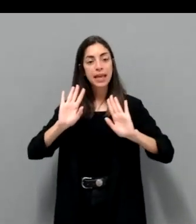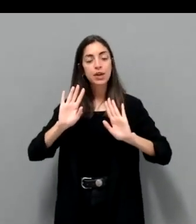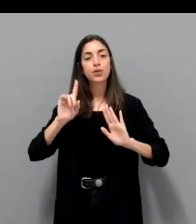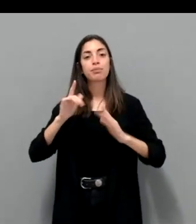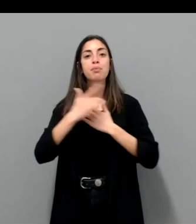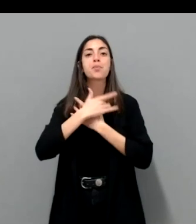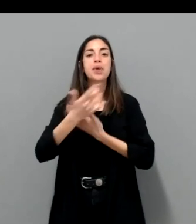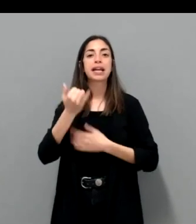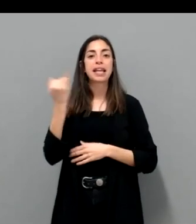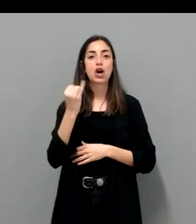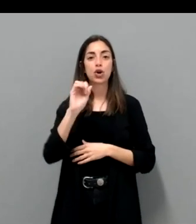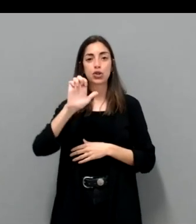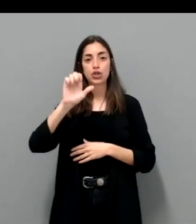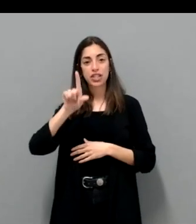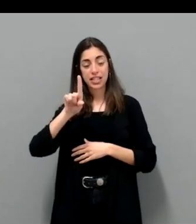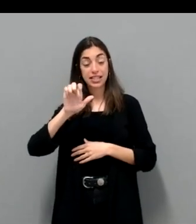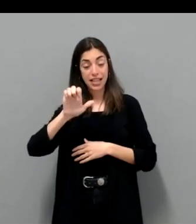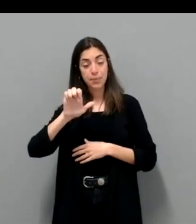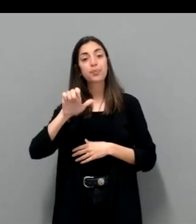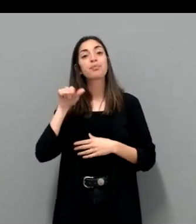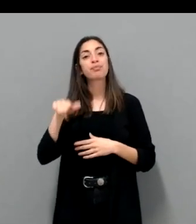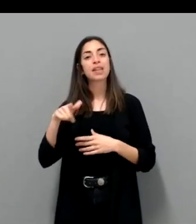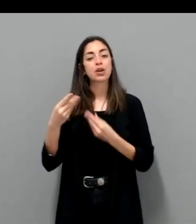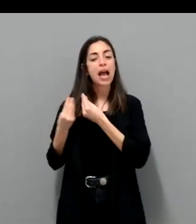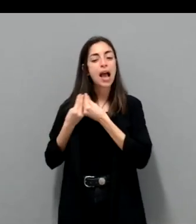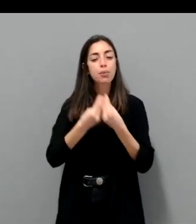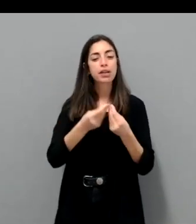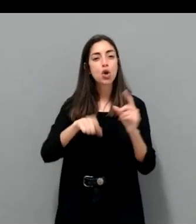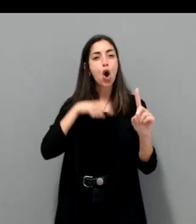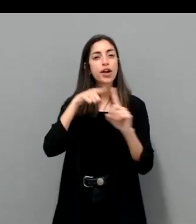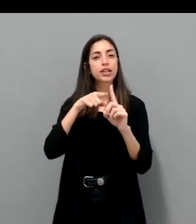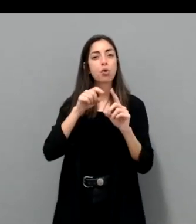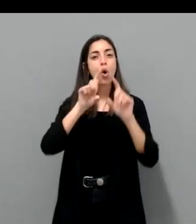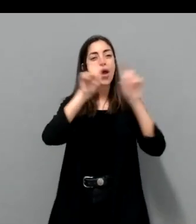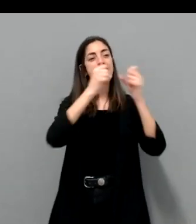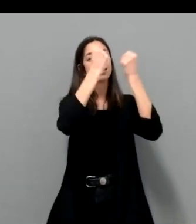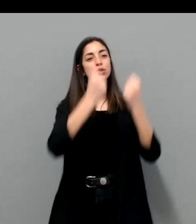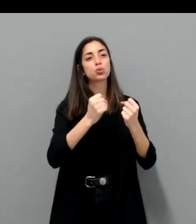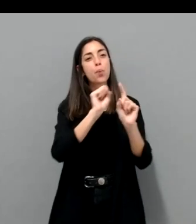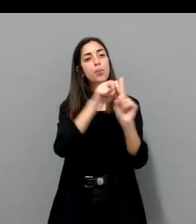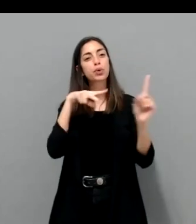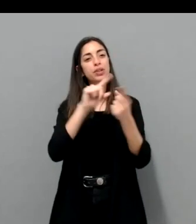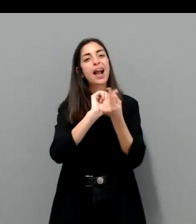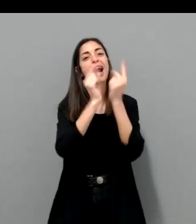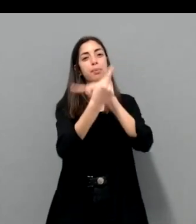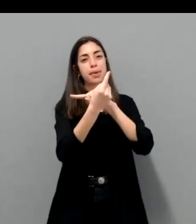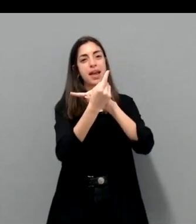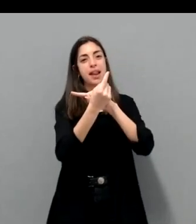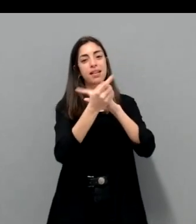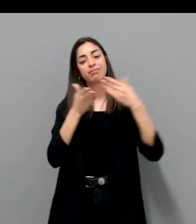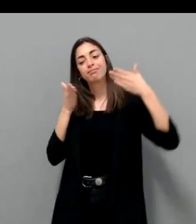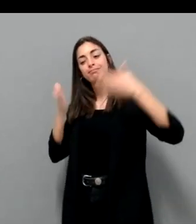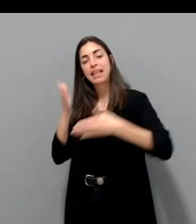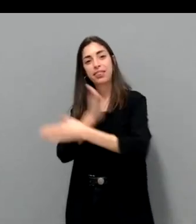la humanidad con la que nos acompañas para cambiar la mirada de la institución hacia la discapacidad.